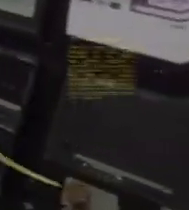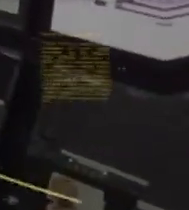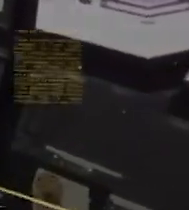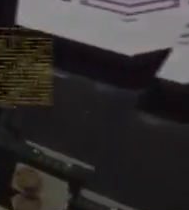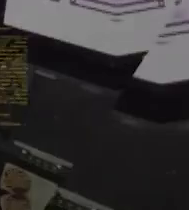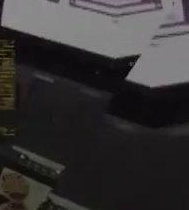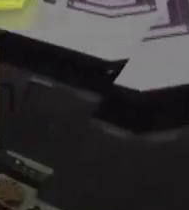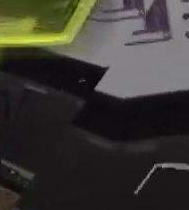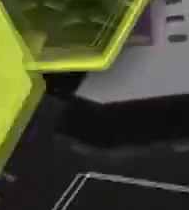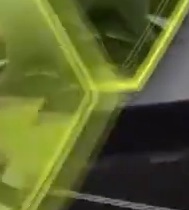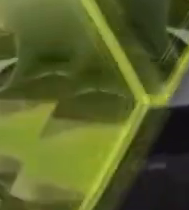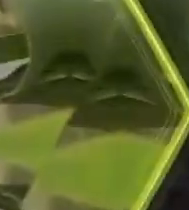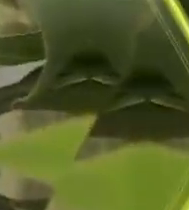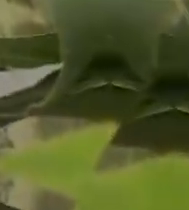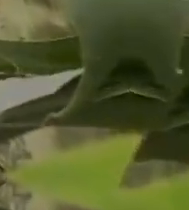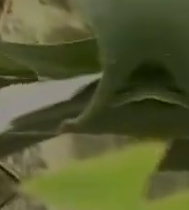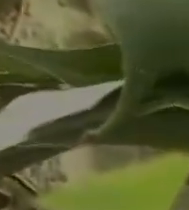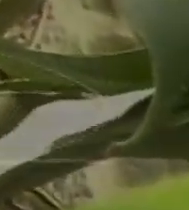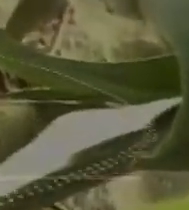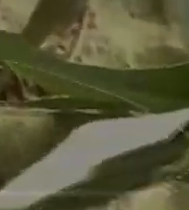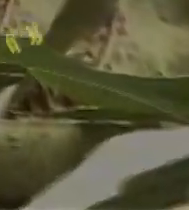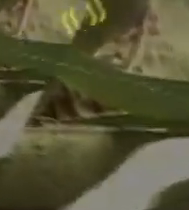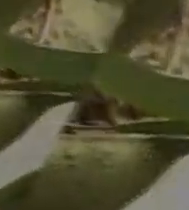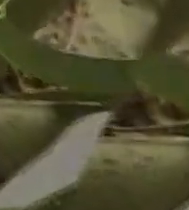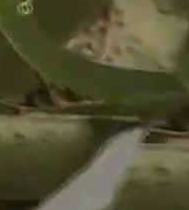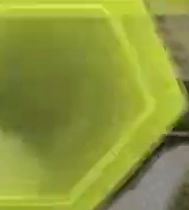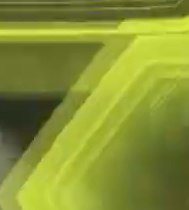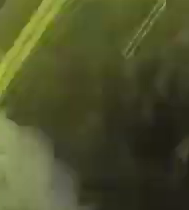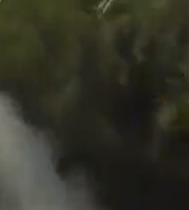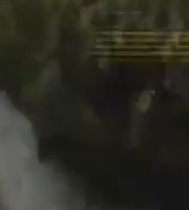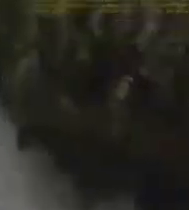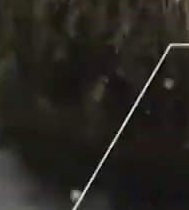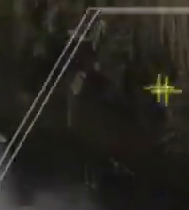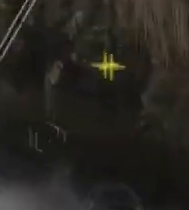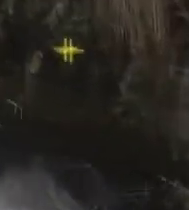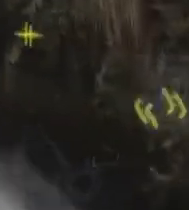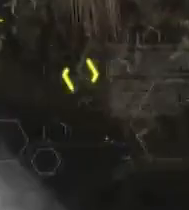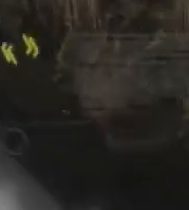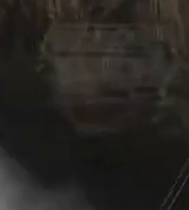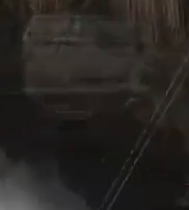Informativo CBC, otro compromiso con la región.